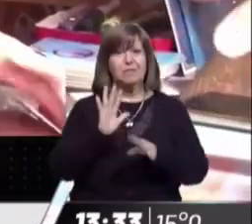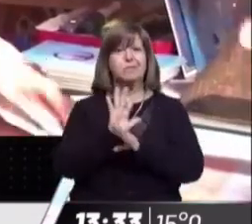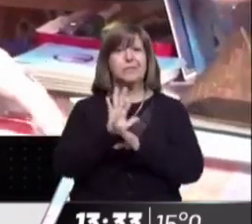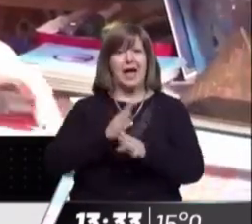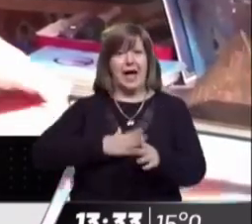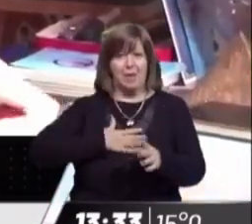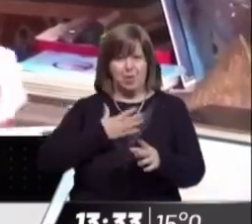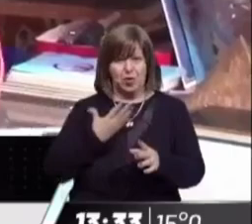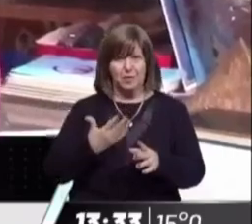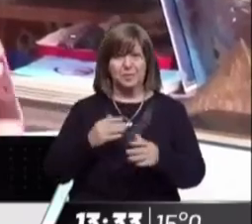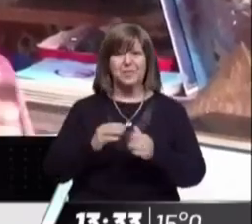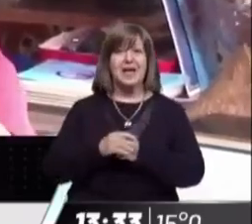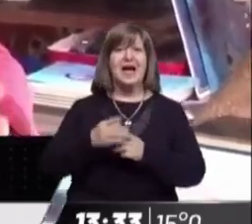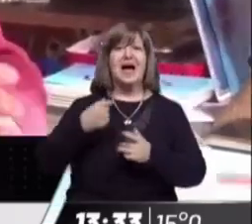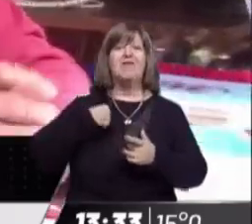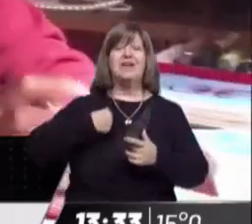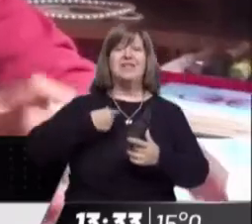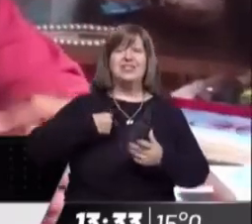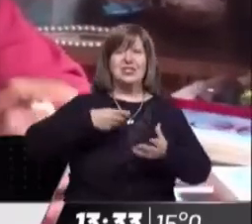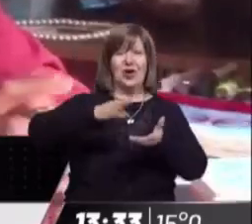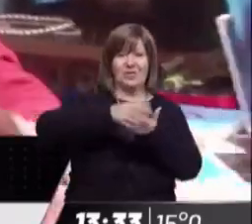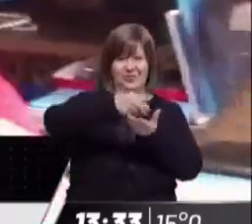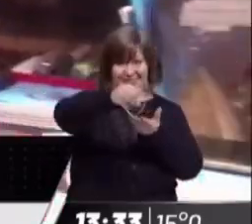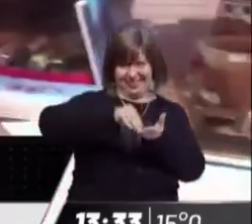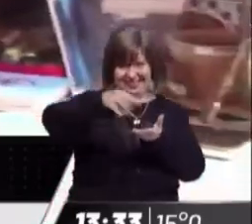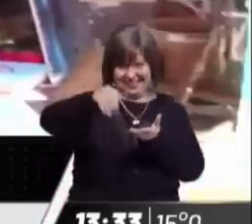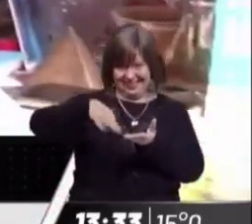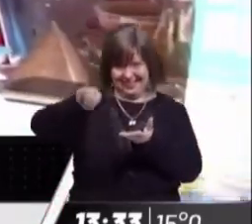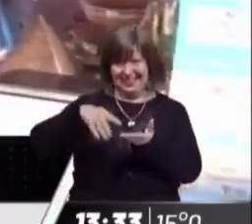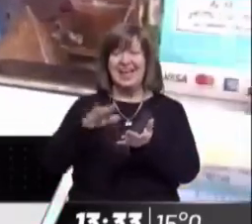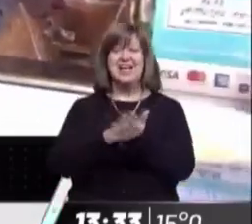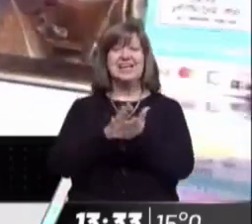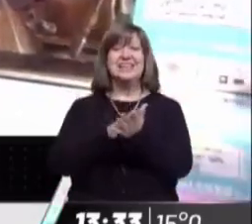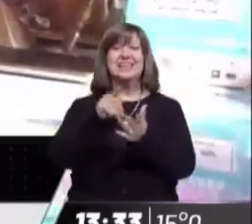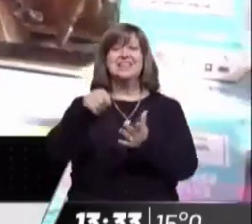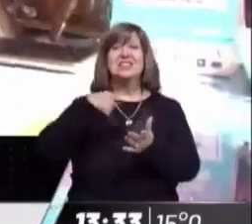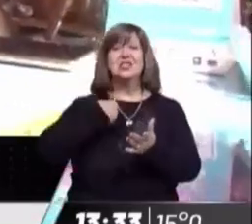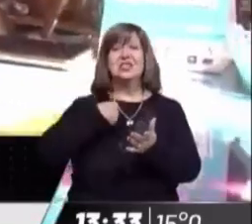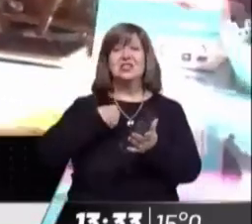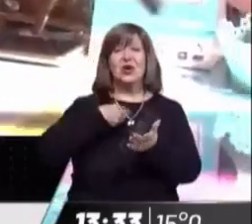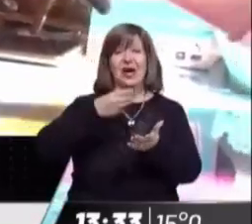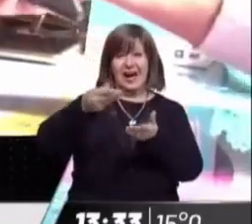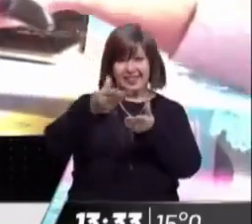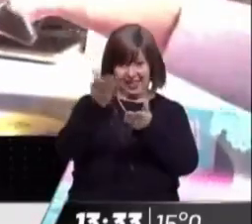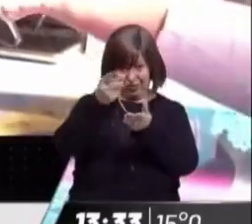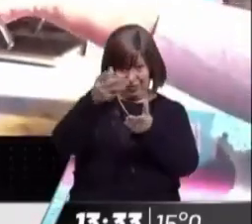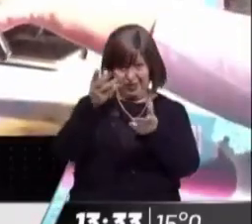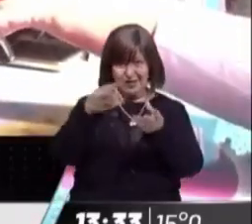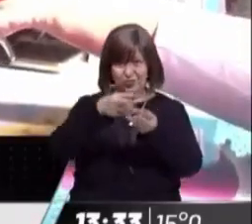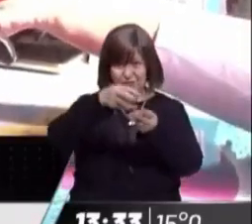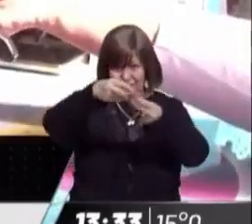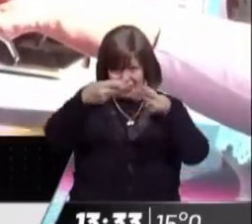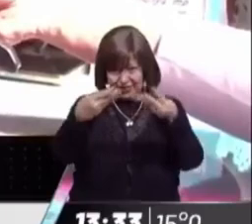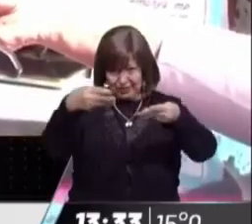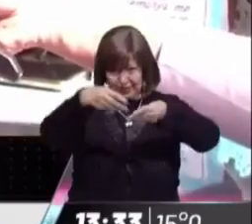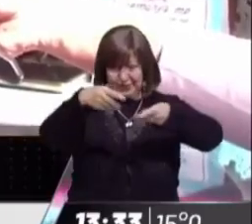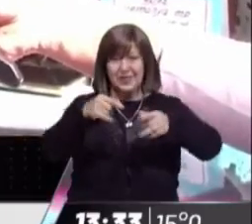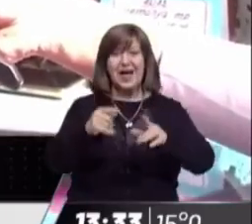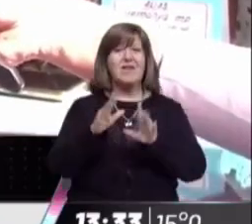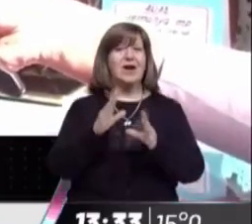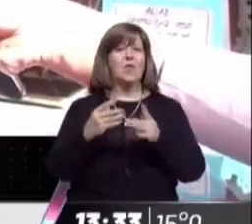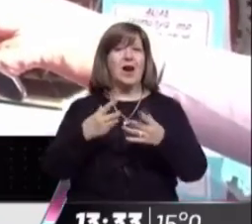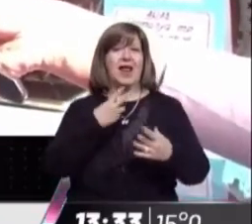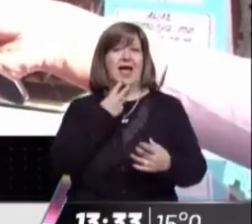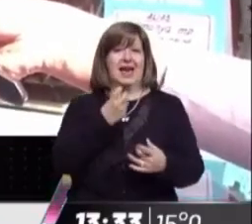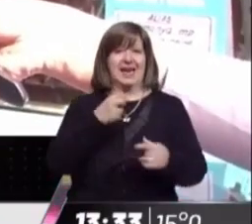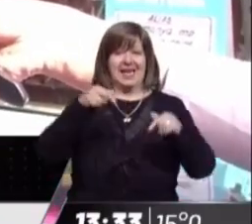para ver qué qué nos depara así como al universo qué nos depara en general hoy para para el mundo para tod qué energía qué energía conecta